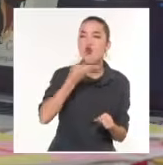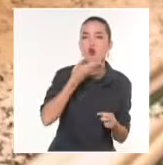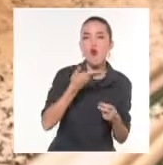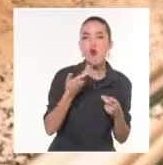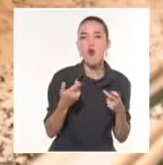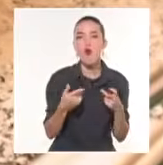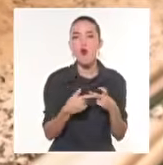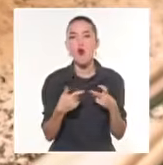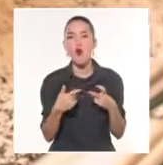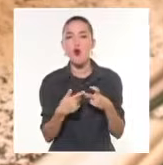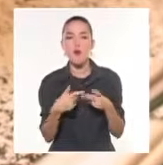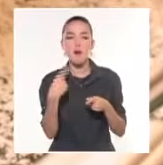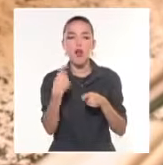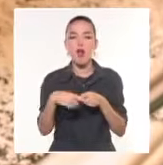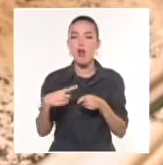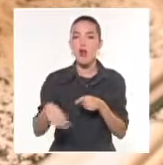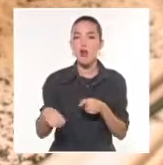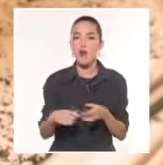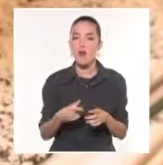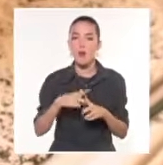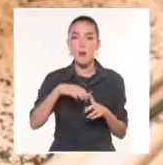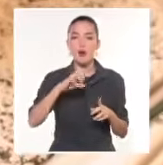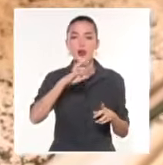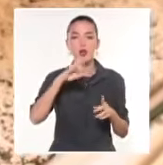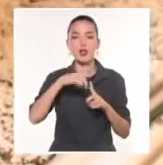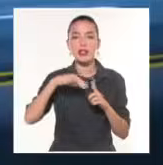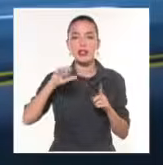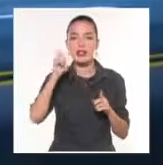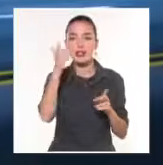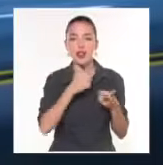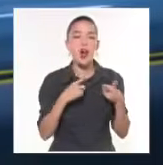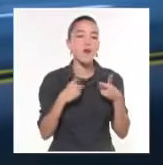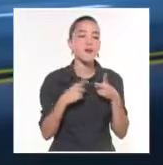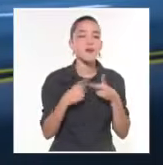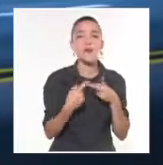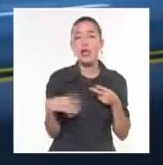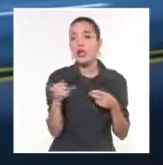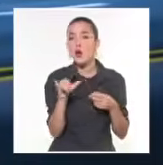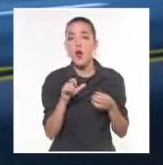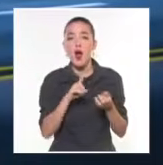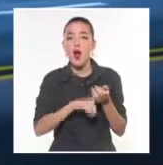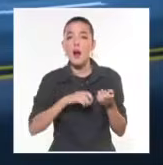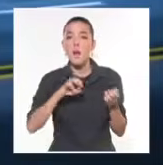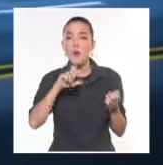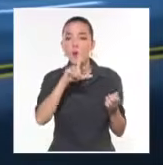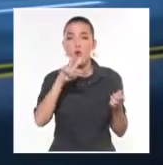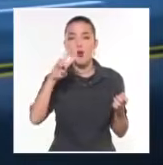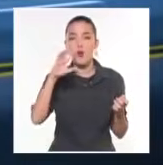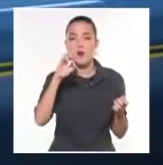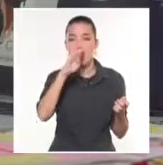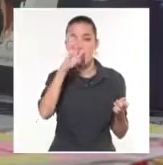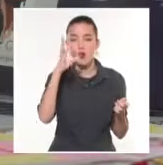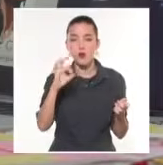país, tortica, o en otros lugares se llama polvorón, o palabras, por ejemplo, como almendrón, que nosotros lo utilizamos para un auto, se van